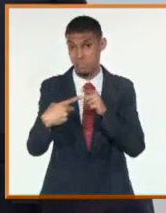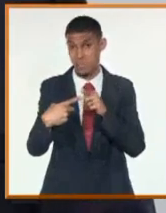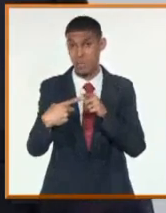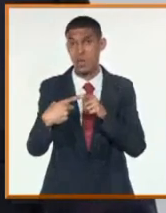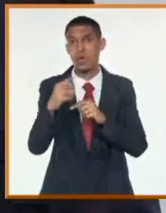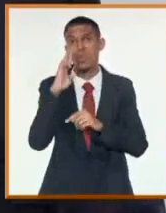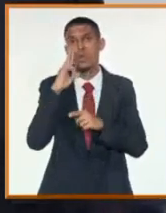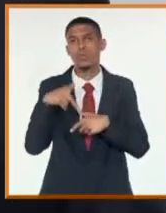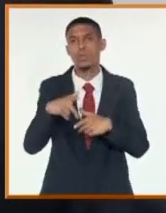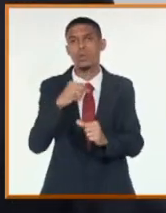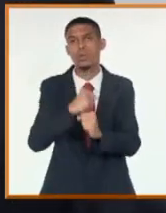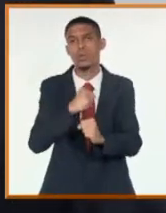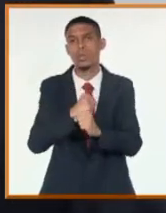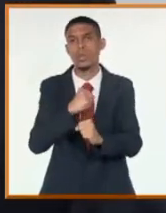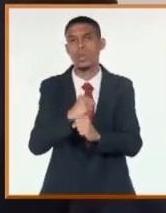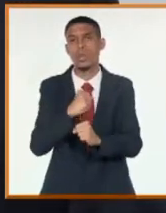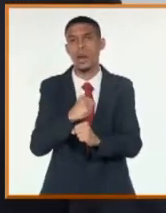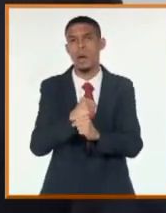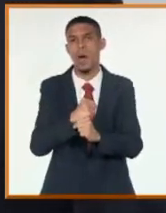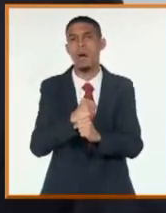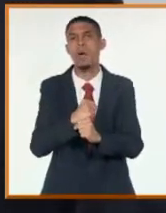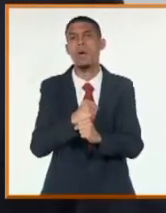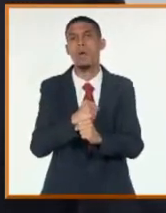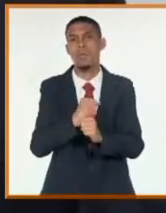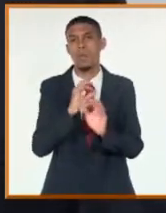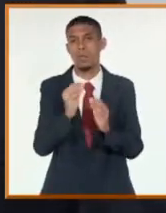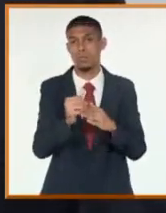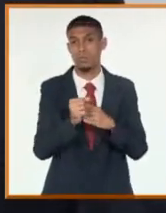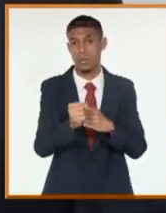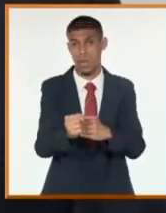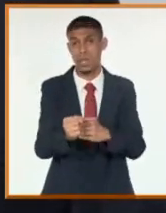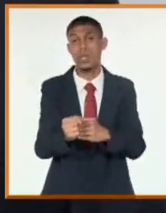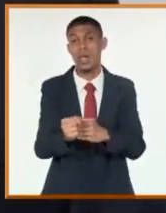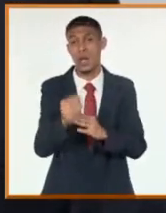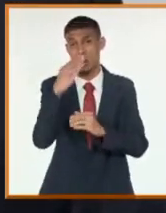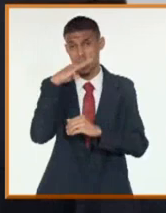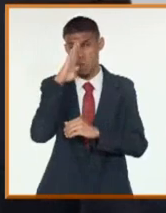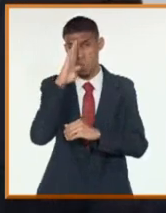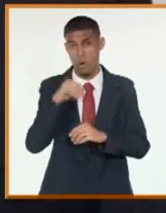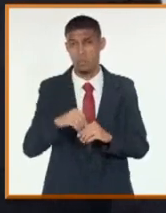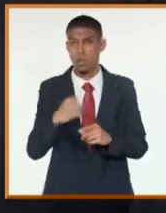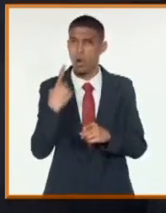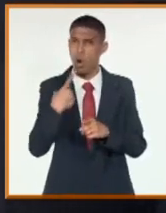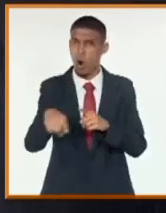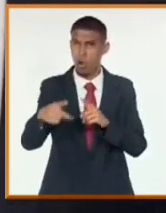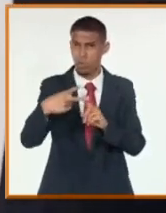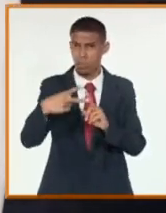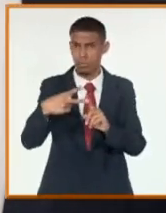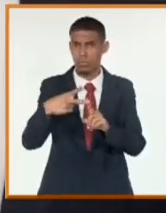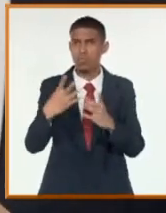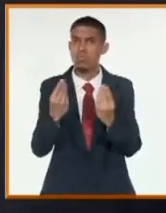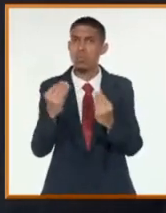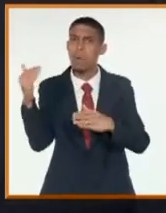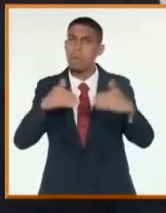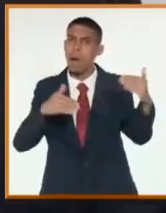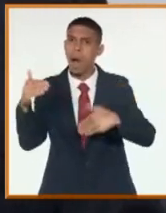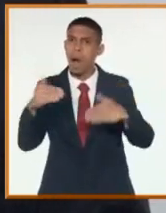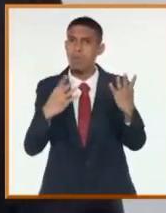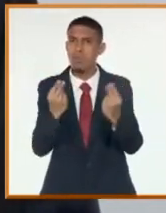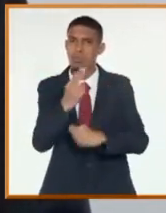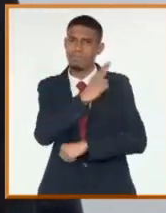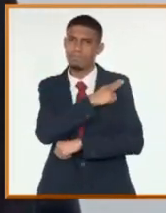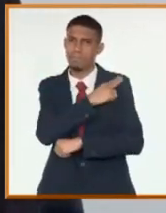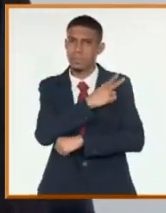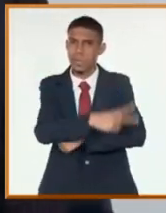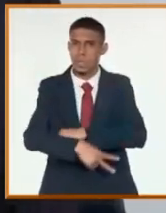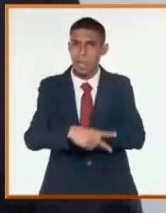papel activo que ha desarrollado la presidencia cubana en el Grupo de los 77. Por otra parte, un alto nivel de participación. La cantidad de jefes de Estado y de